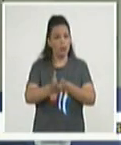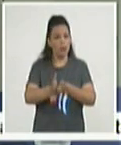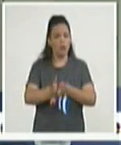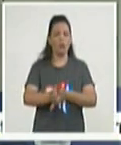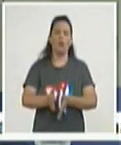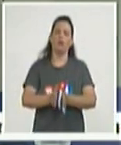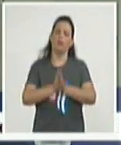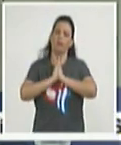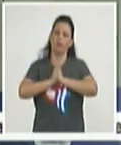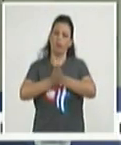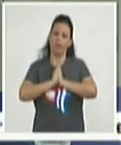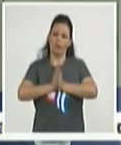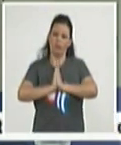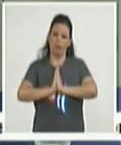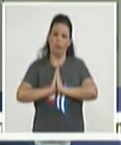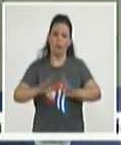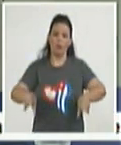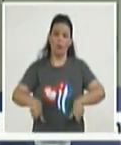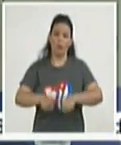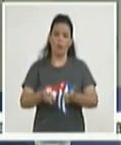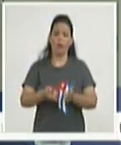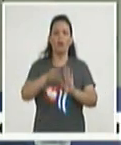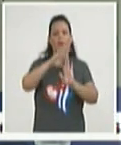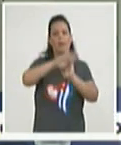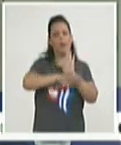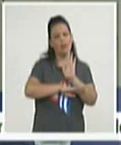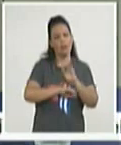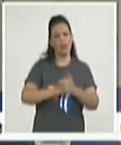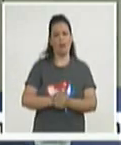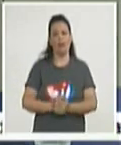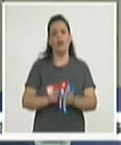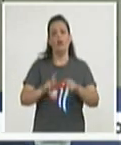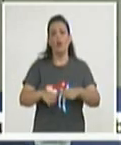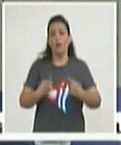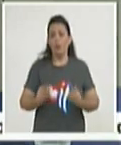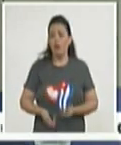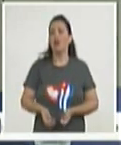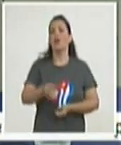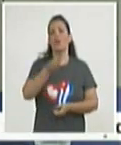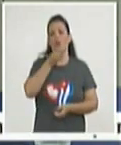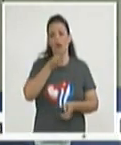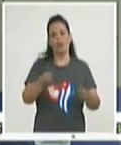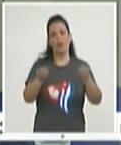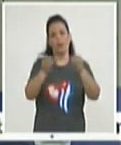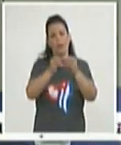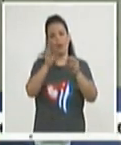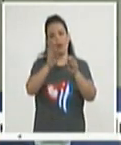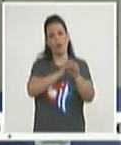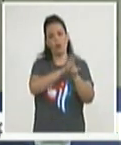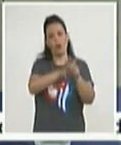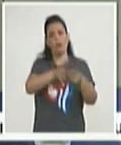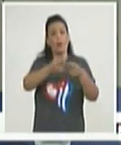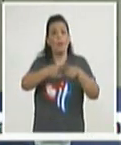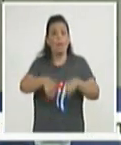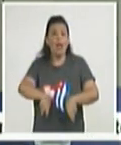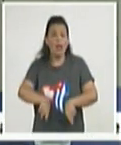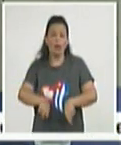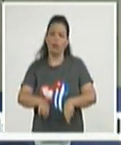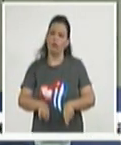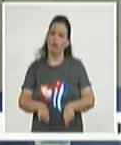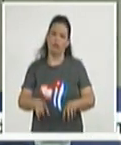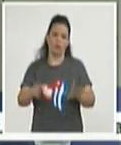en que se adquiera nuevamente la infección y la evolución no sea muy desfavorable. Por